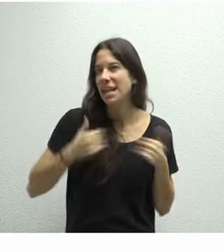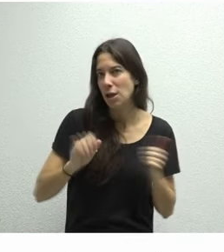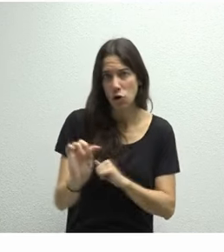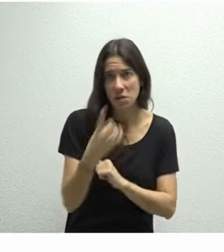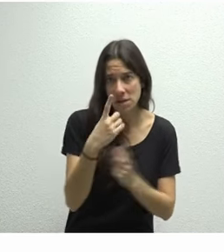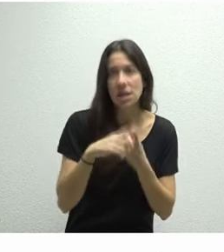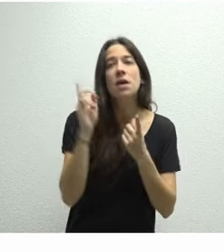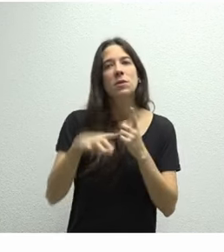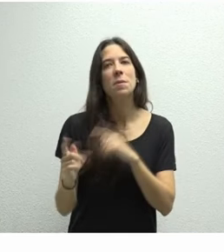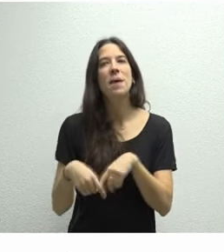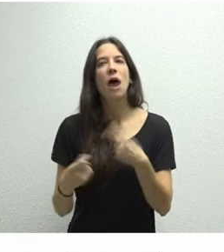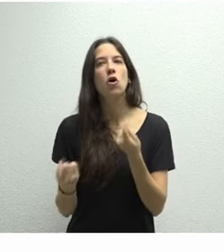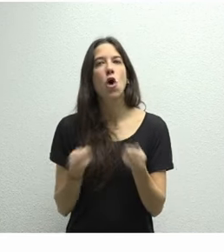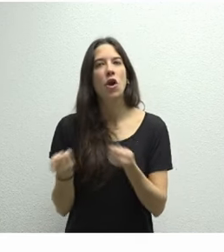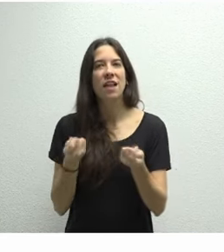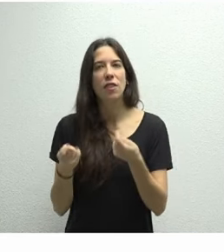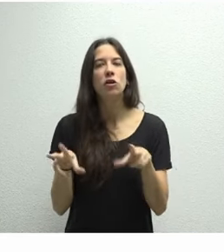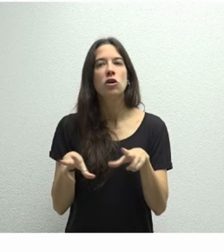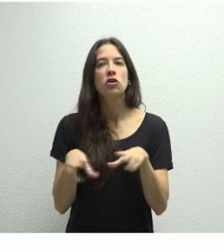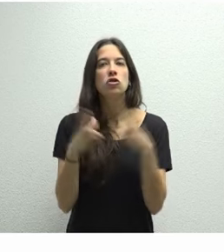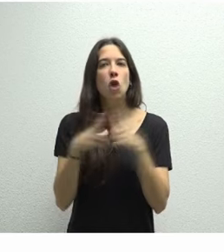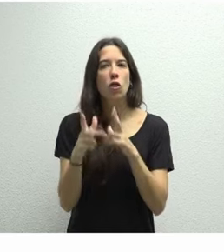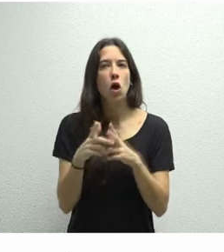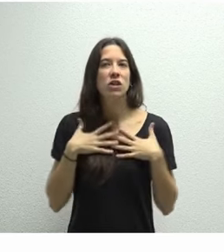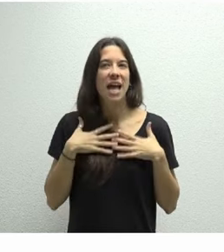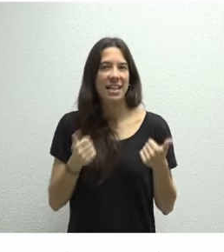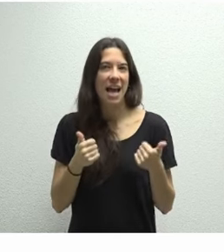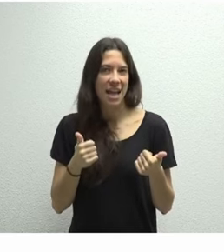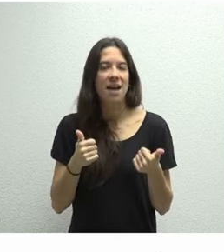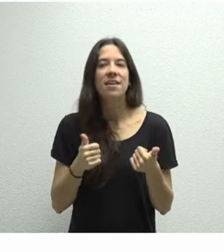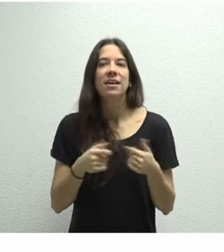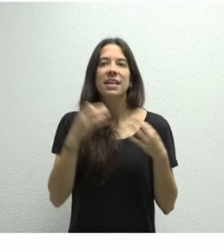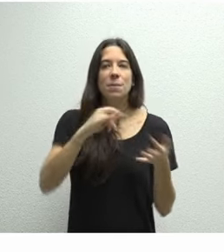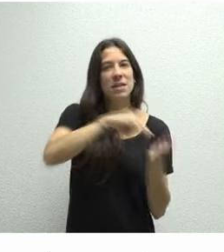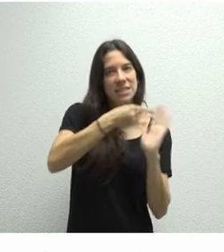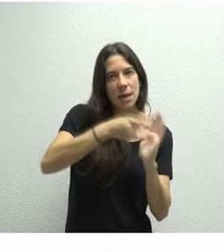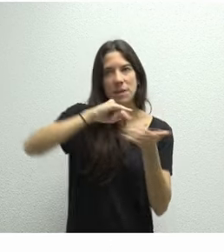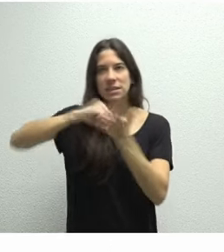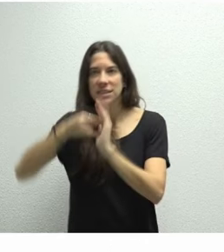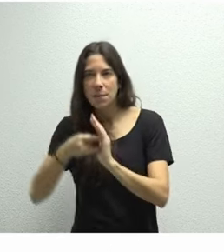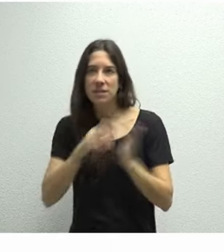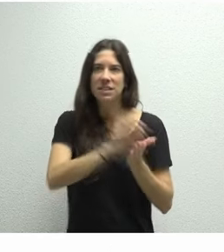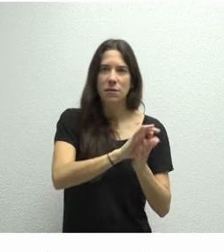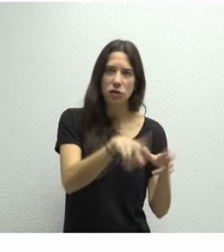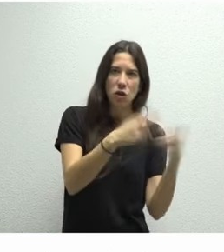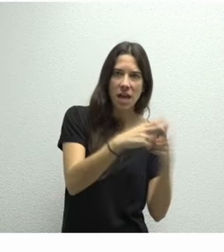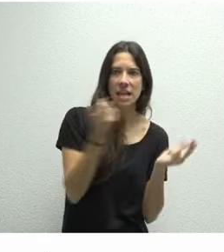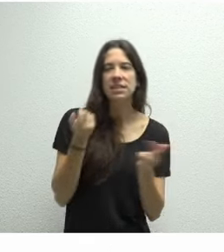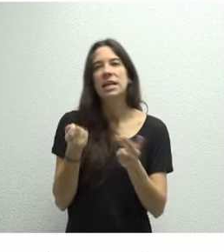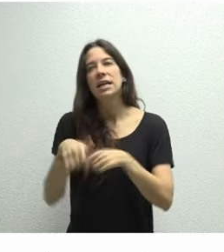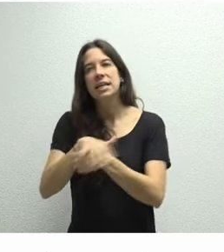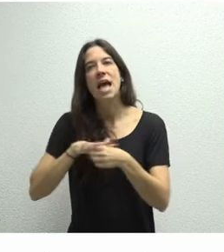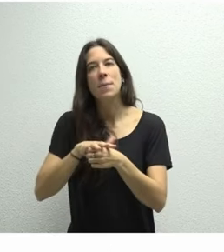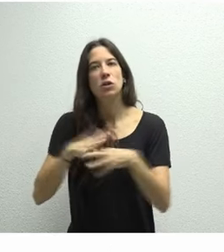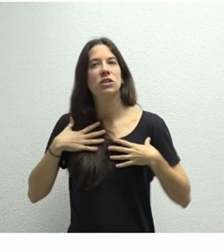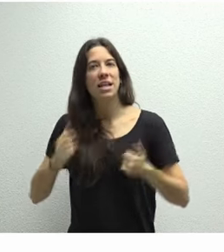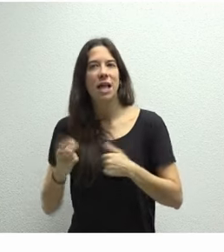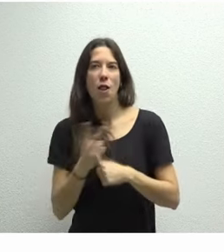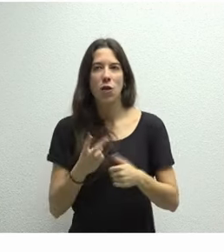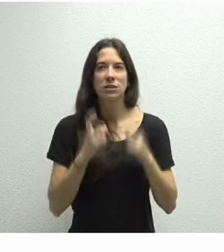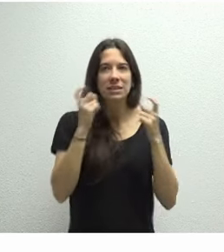coordinación sociosanitaria que siempre se busca entre ambos sistemas de servicios sociales y en el y en el ámbito